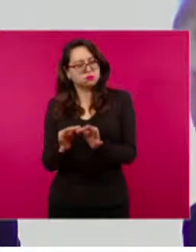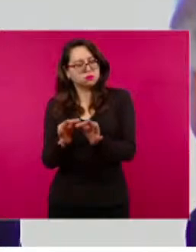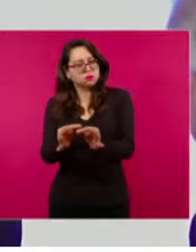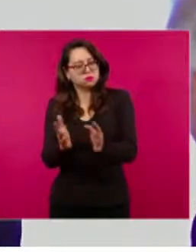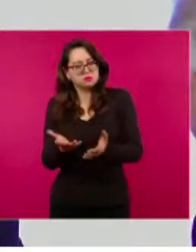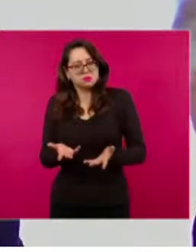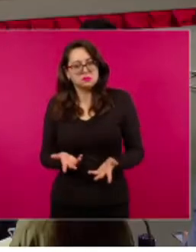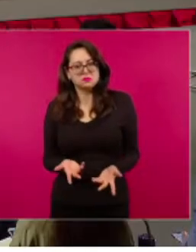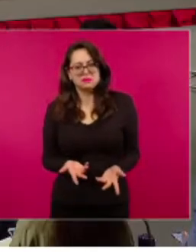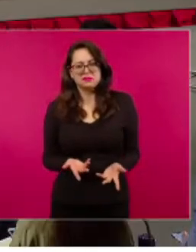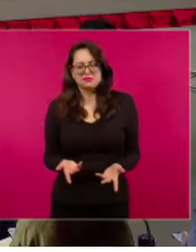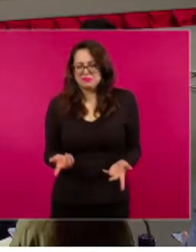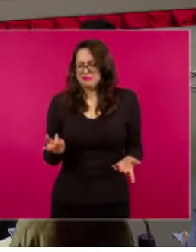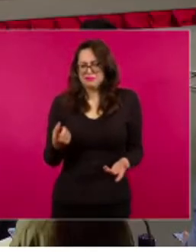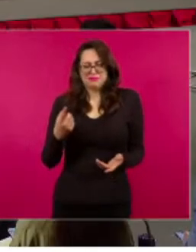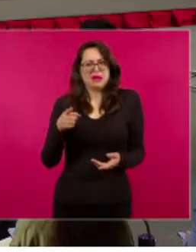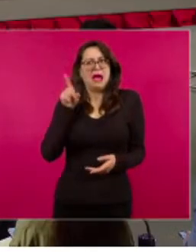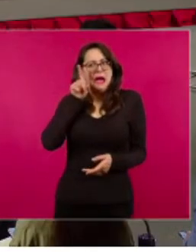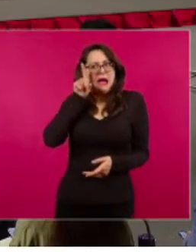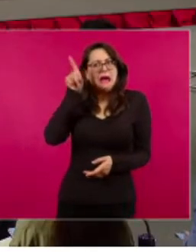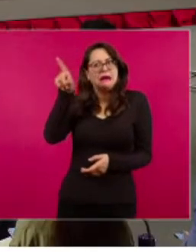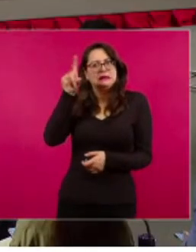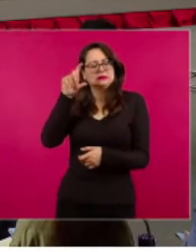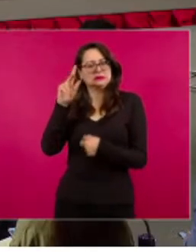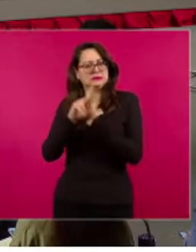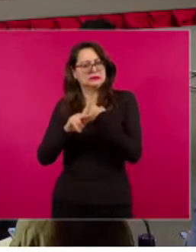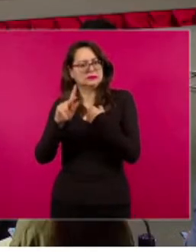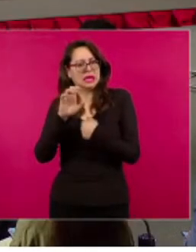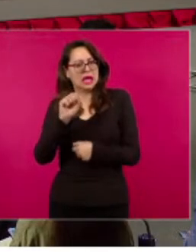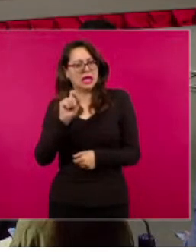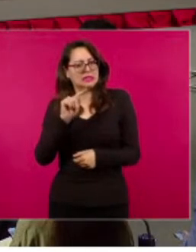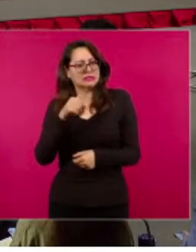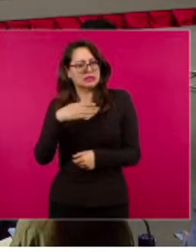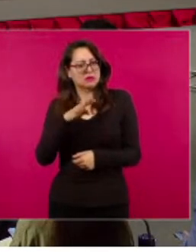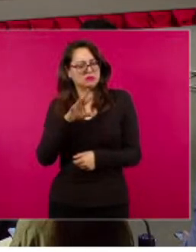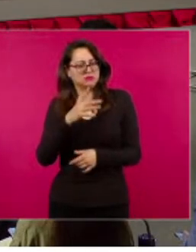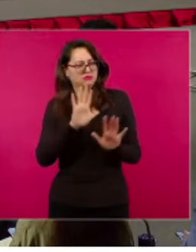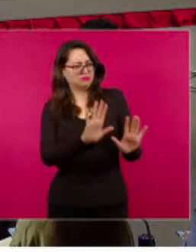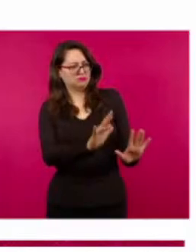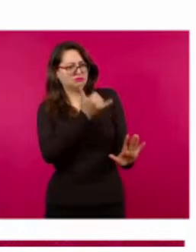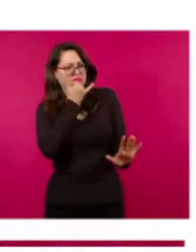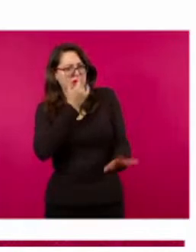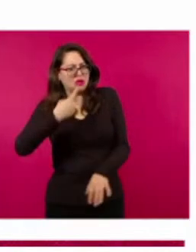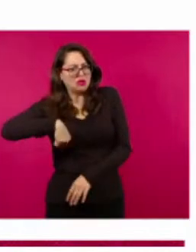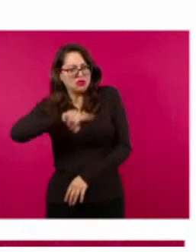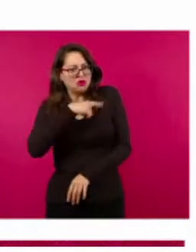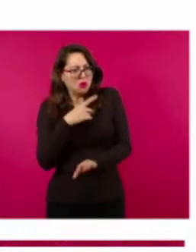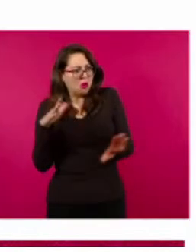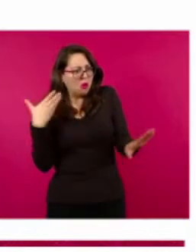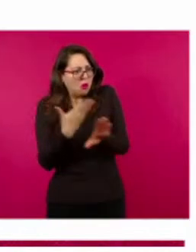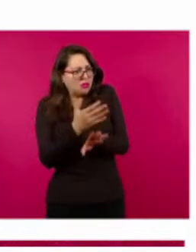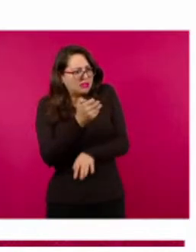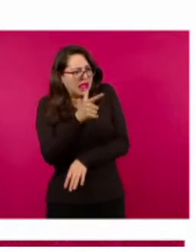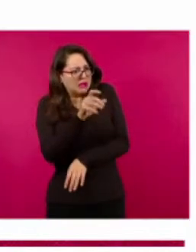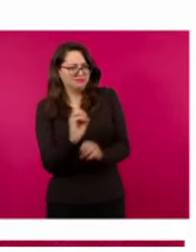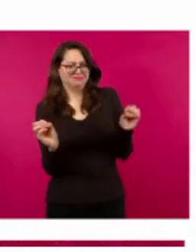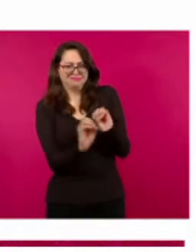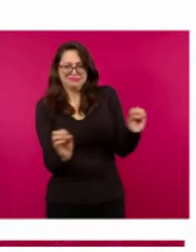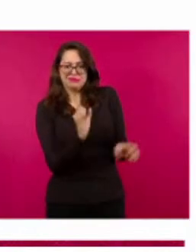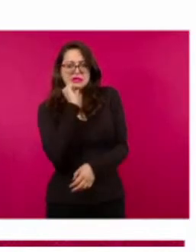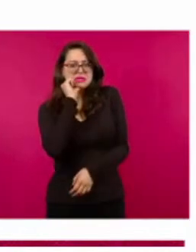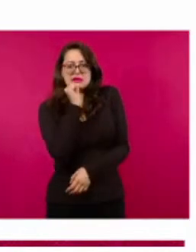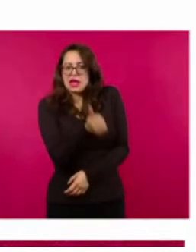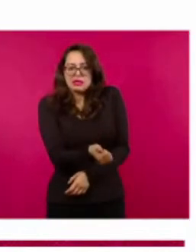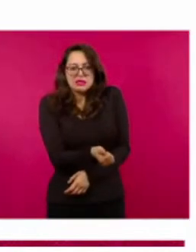confirmó que el escrito enviado por el Servicio de Instrumentos de Política Exterior de la Comisión Europea no incluye las expresiones citadas por la